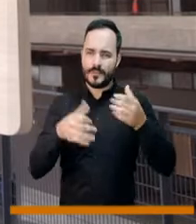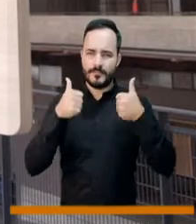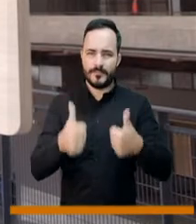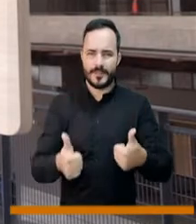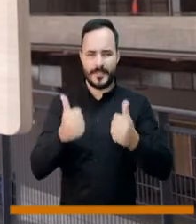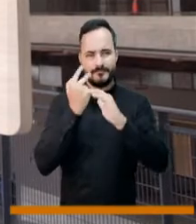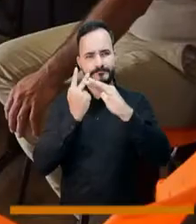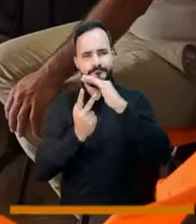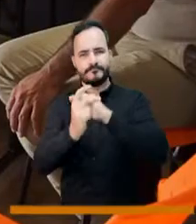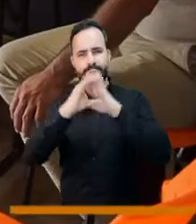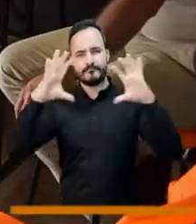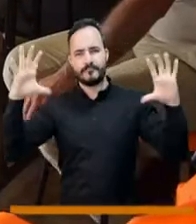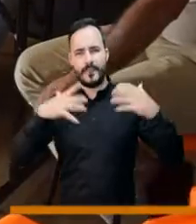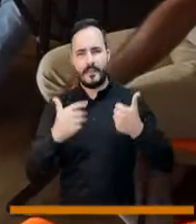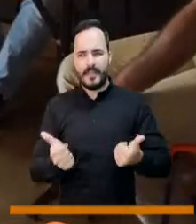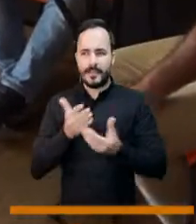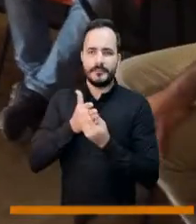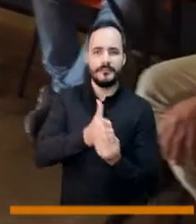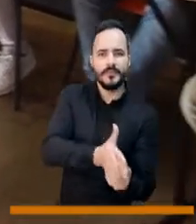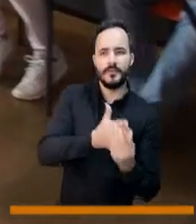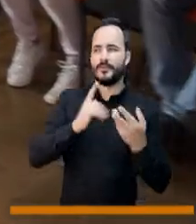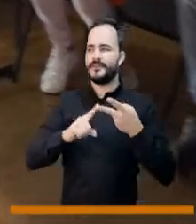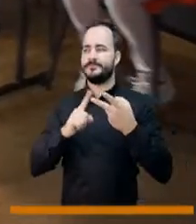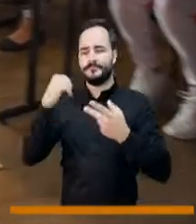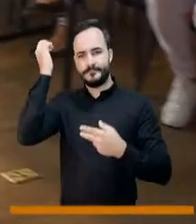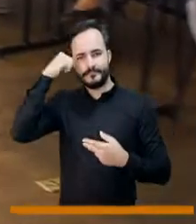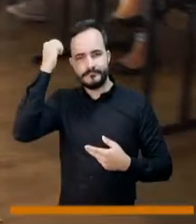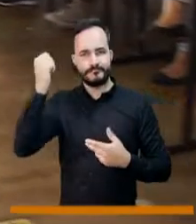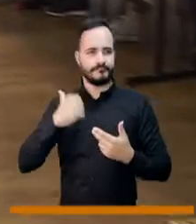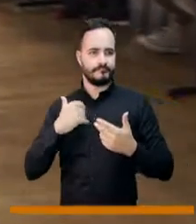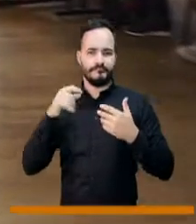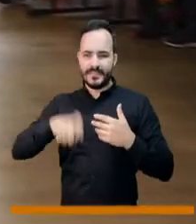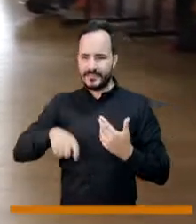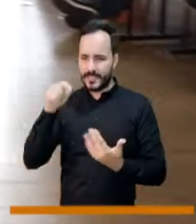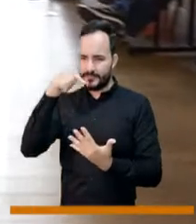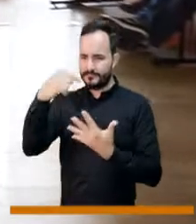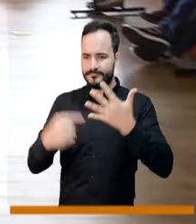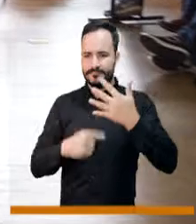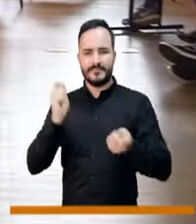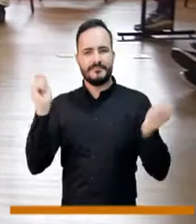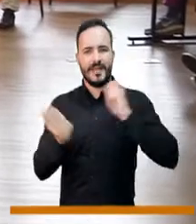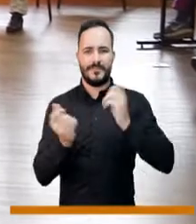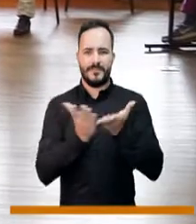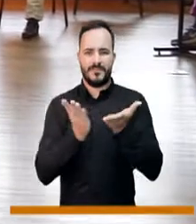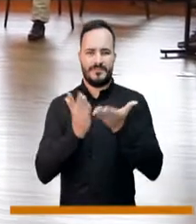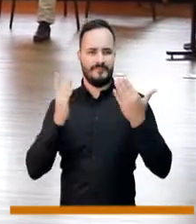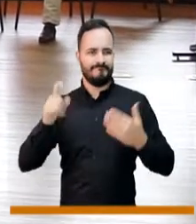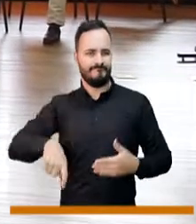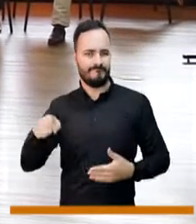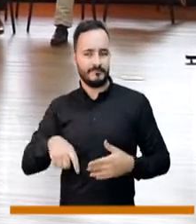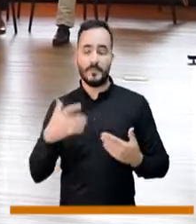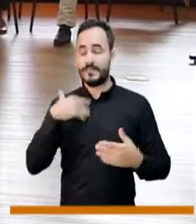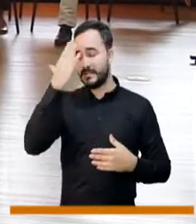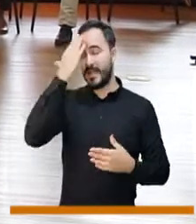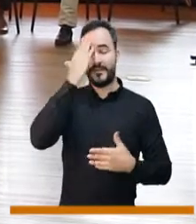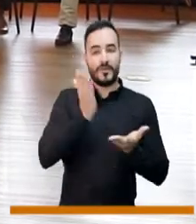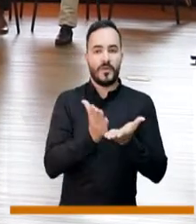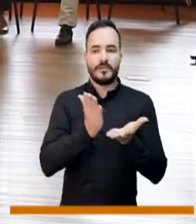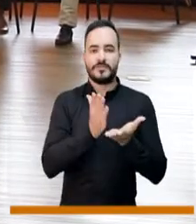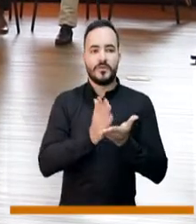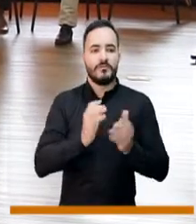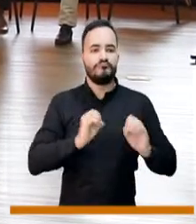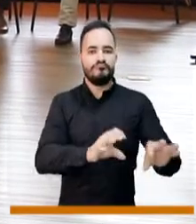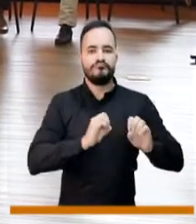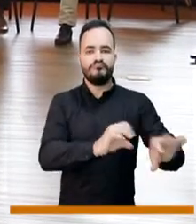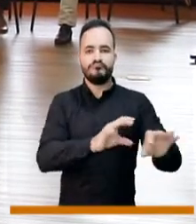coherentes con esa nueva proyección metodológica, pedagógica que requería la educación. Porque la educación ya no es una educación